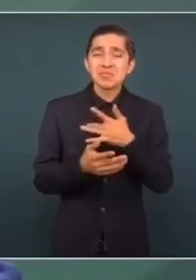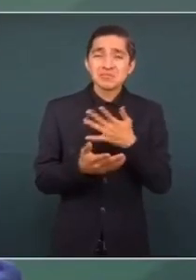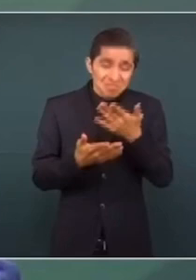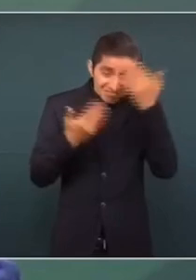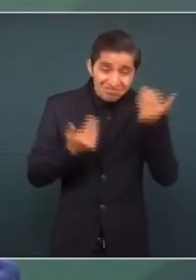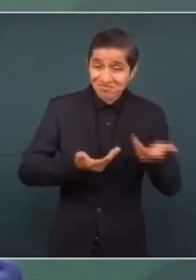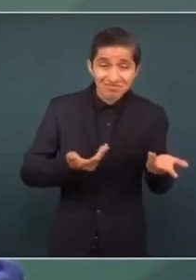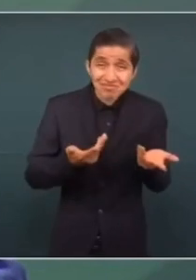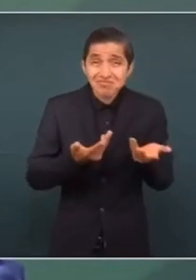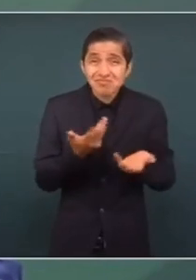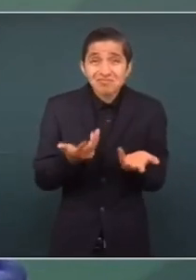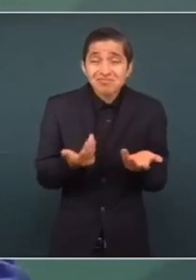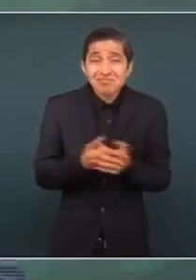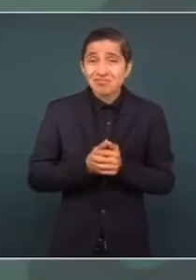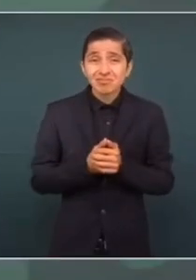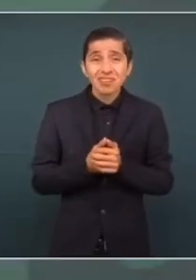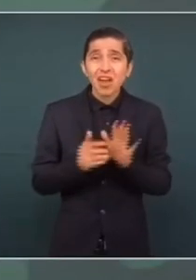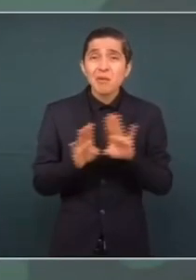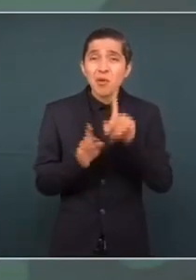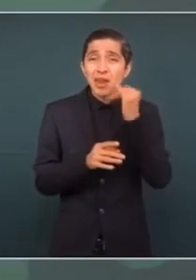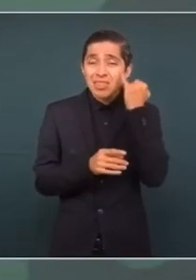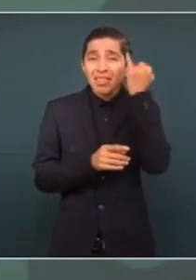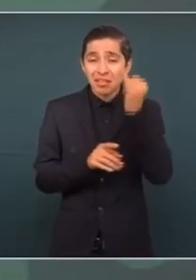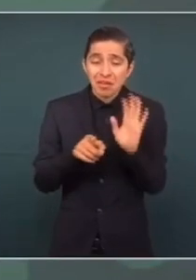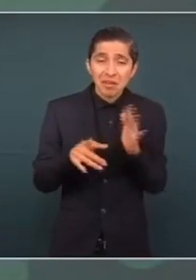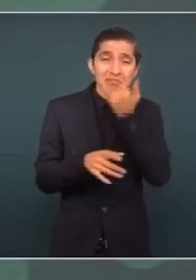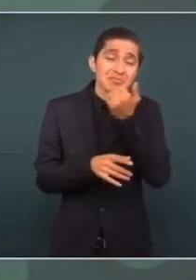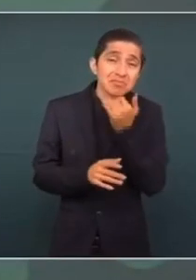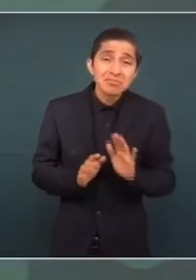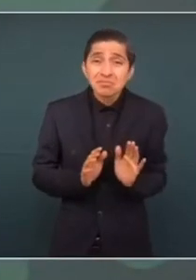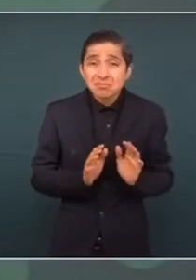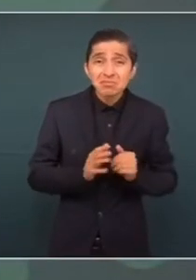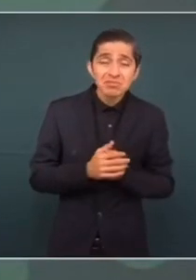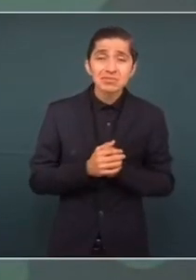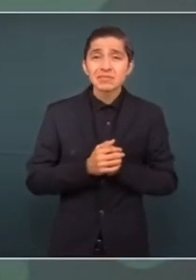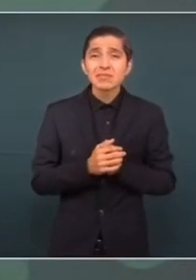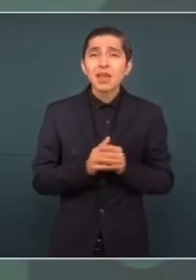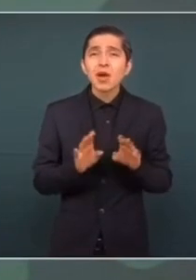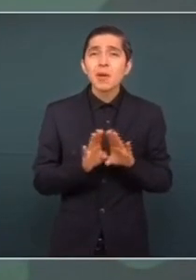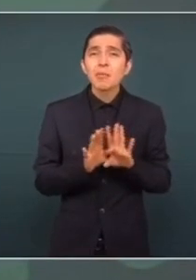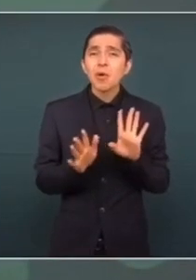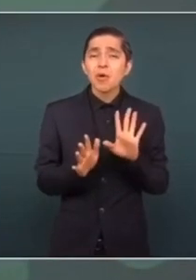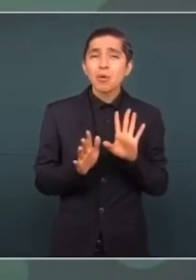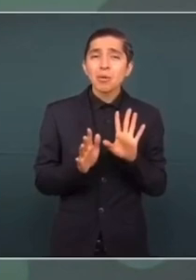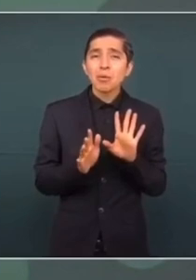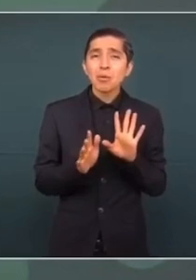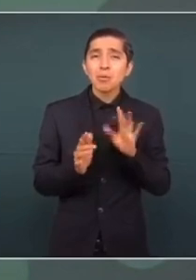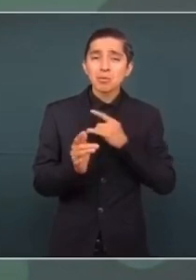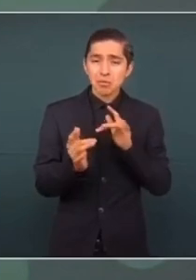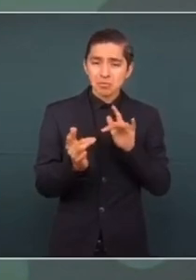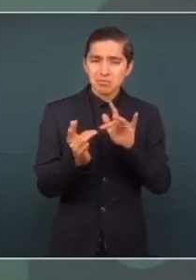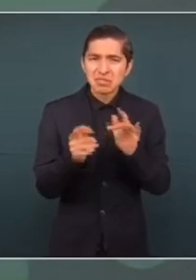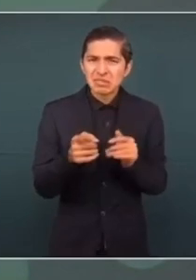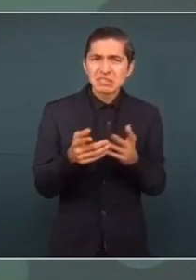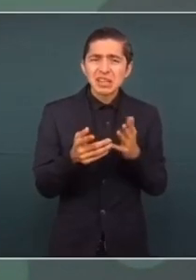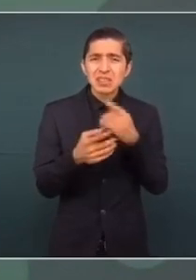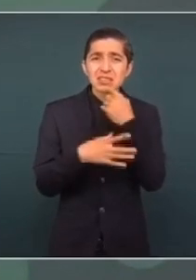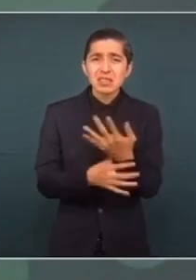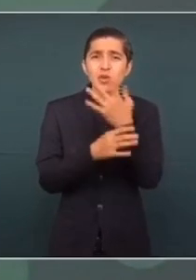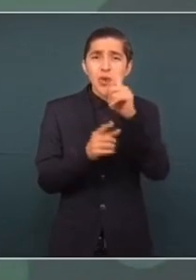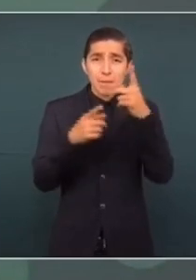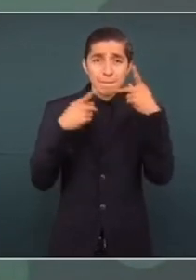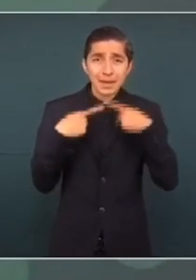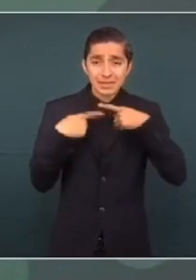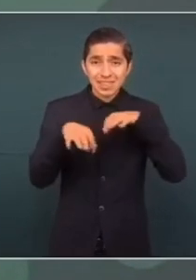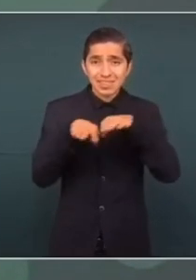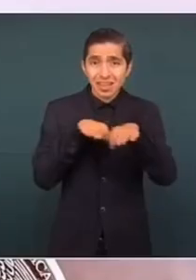sé, alguna idea ahí equivocada de vincular, porque hacen mención de una